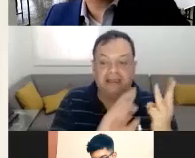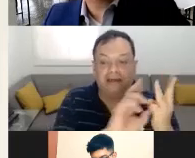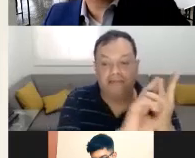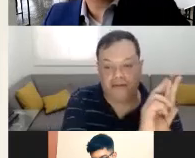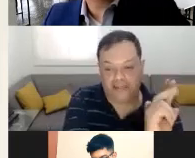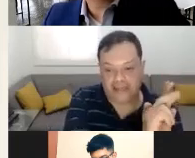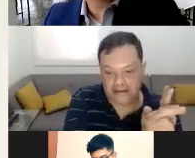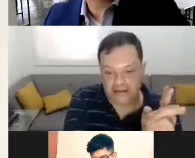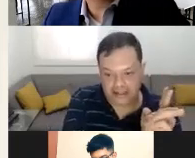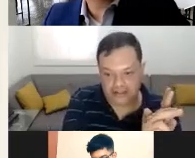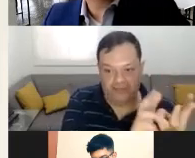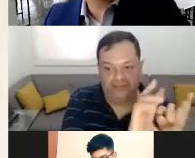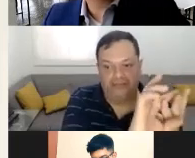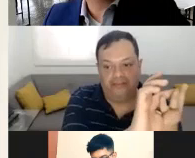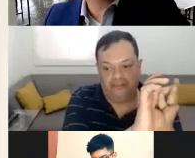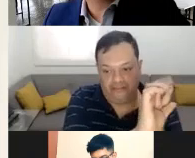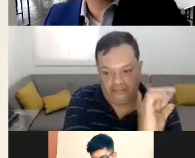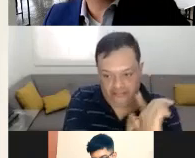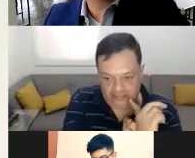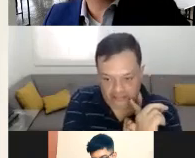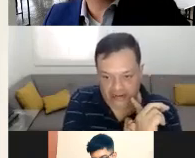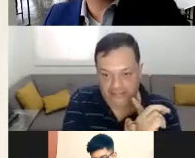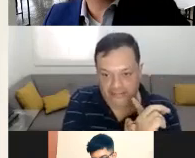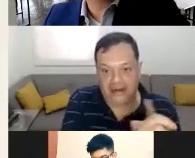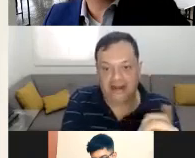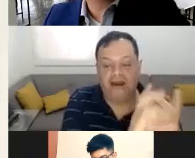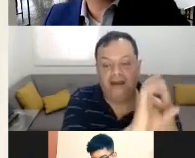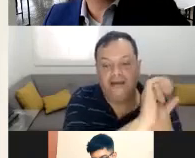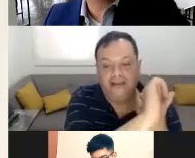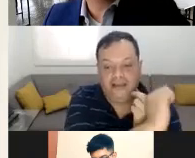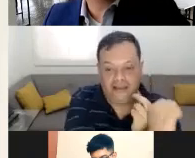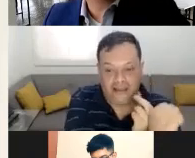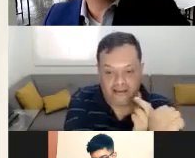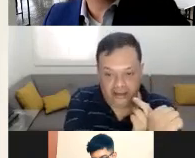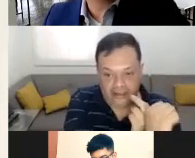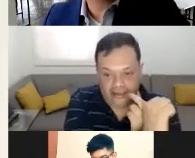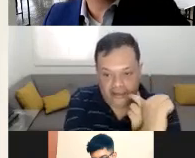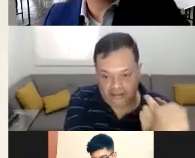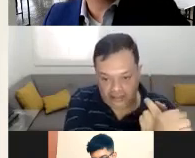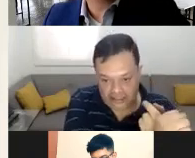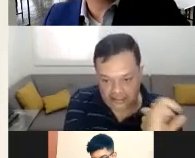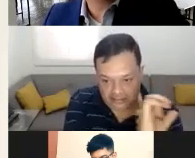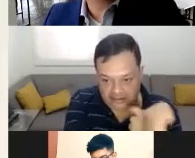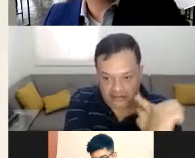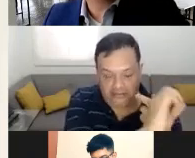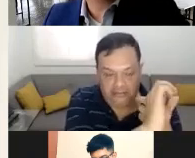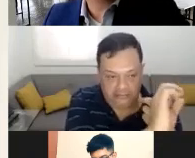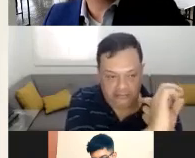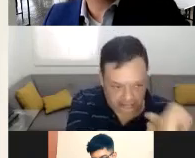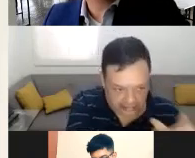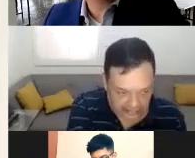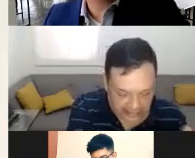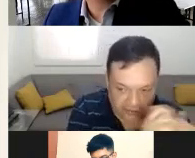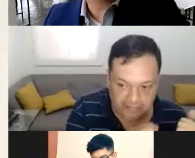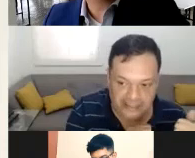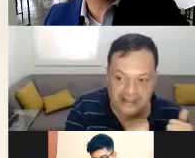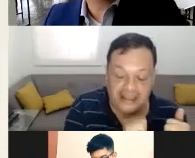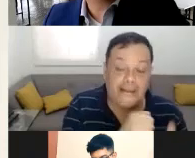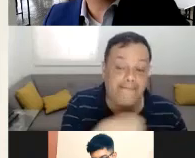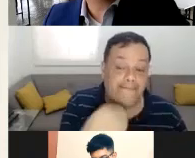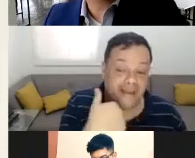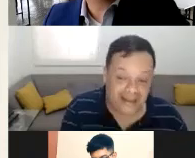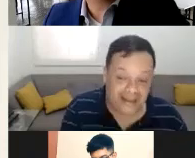Entonces, me protege del viento, me limpia el agua y ahorita estamos hablando, también es